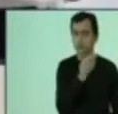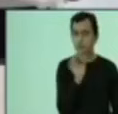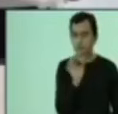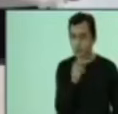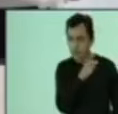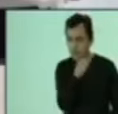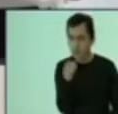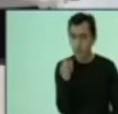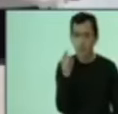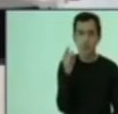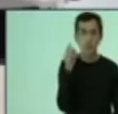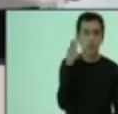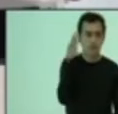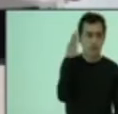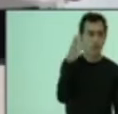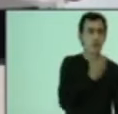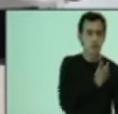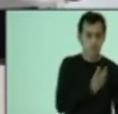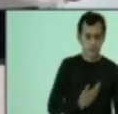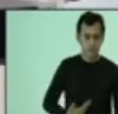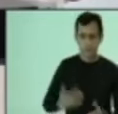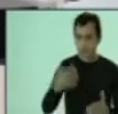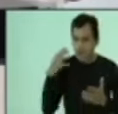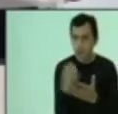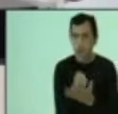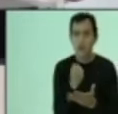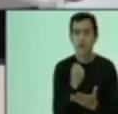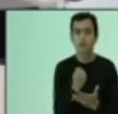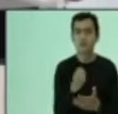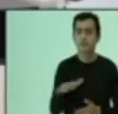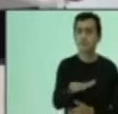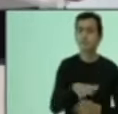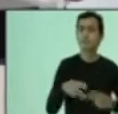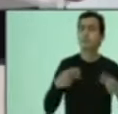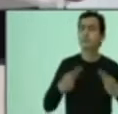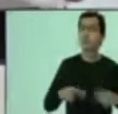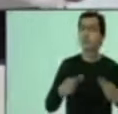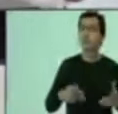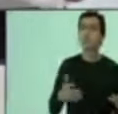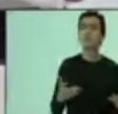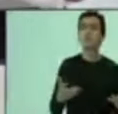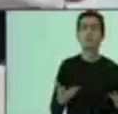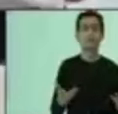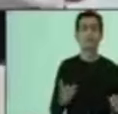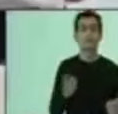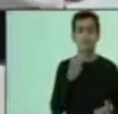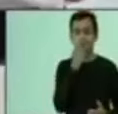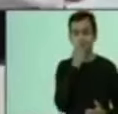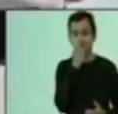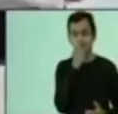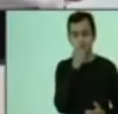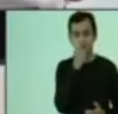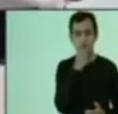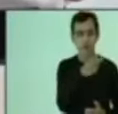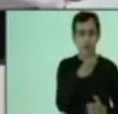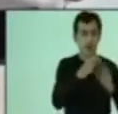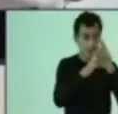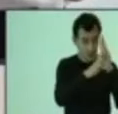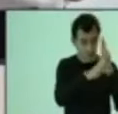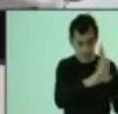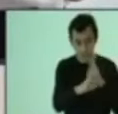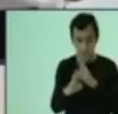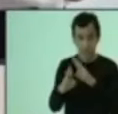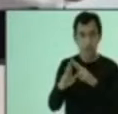municipal, ¿cómo promovería entre los habitantes del municipio el conocimiento, el respeto y